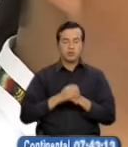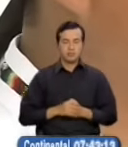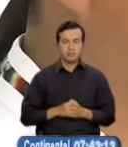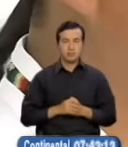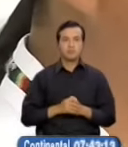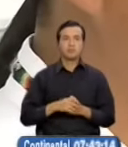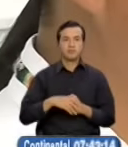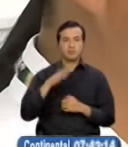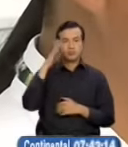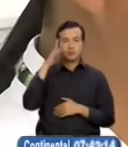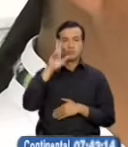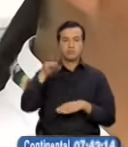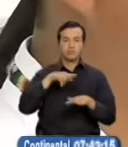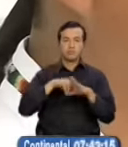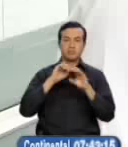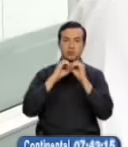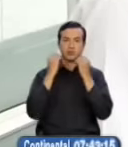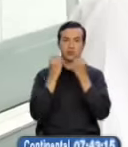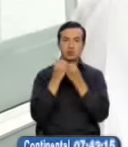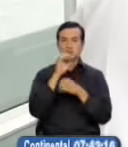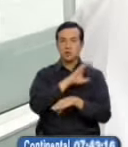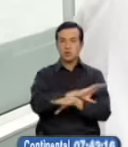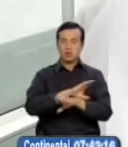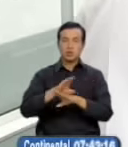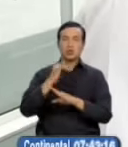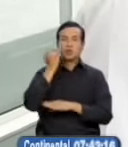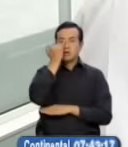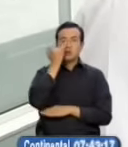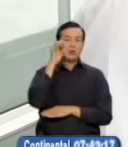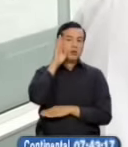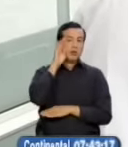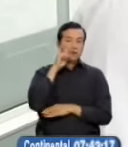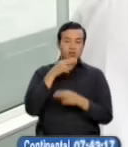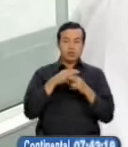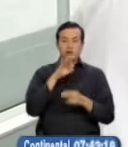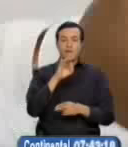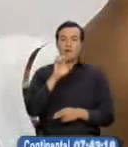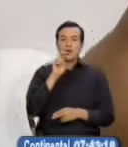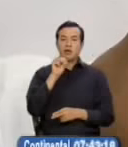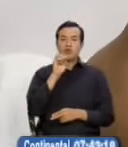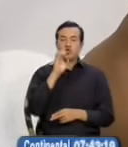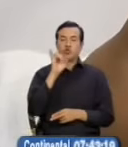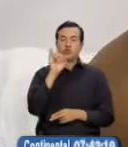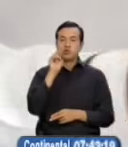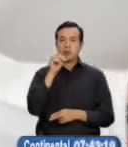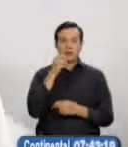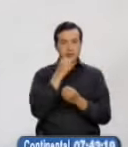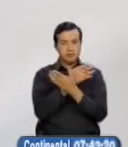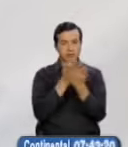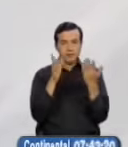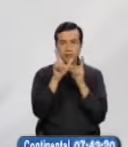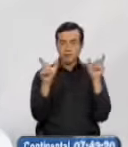de la Confederación Nacional de Organizaciones Campesinas, Indígenas y Negras, FENOCIN, manifiesta que quienes asistan a Hábitat 3